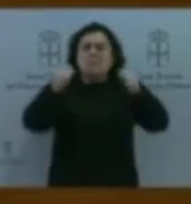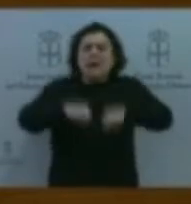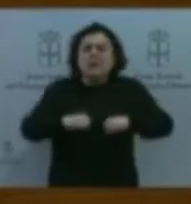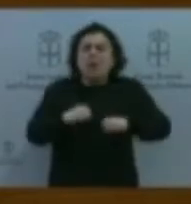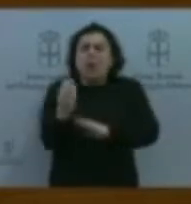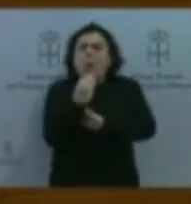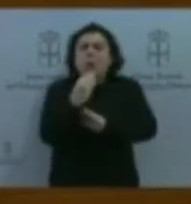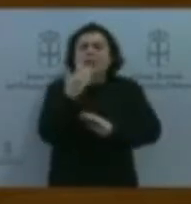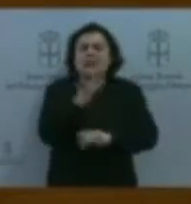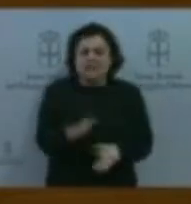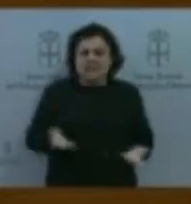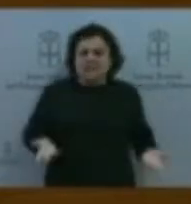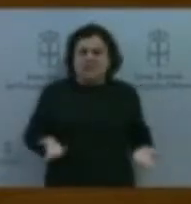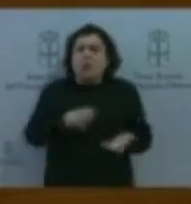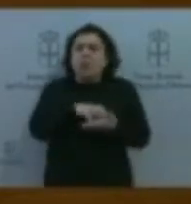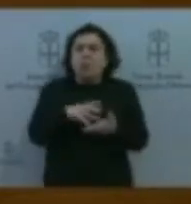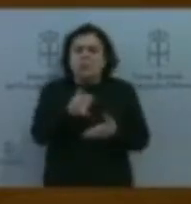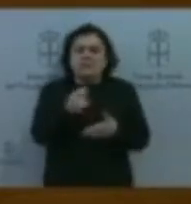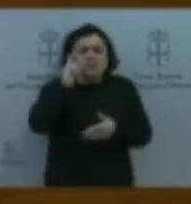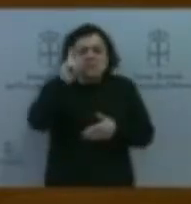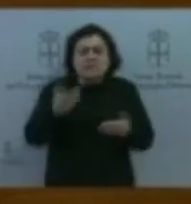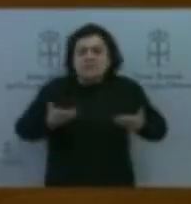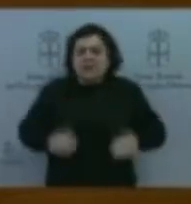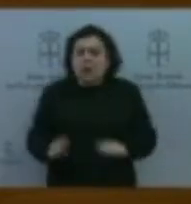hijos te podrán cuidar porque tienen peores trabajos o viven muy lejos de Asturias?